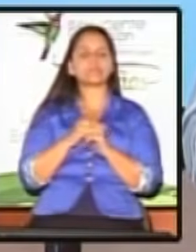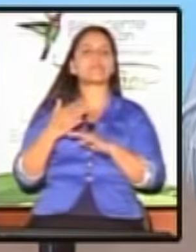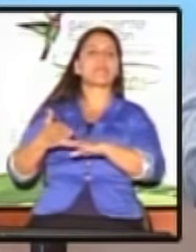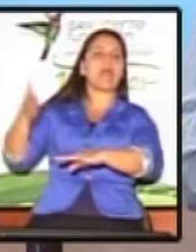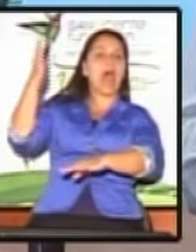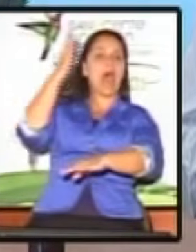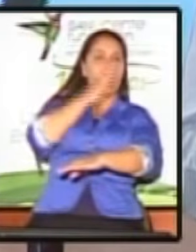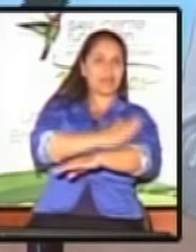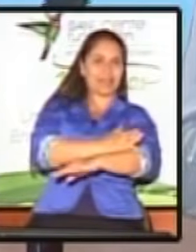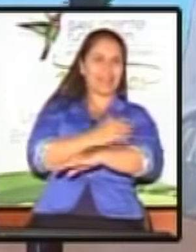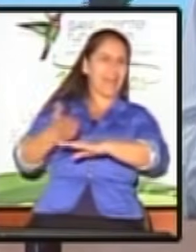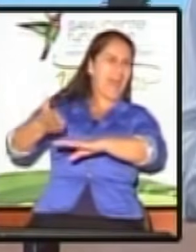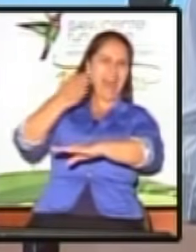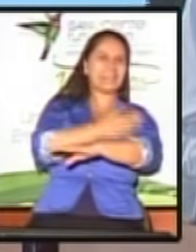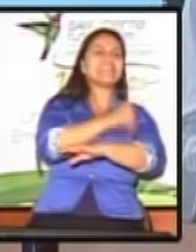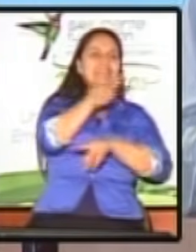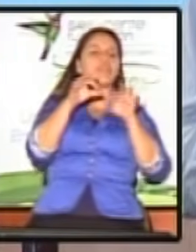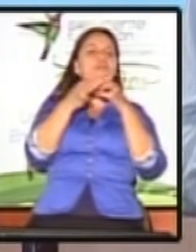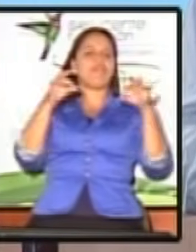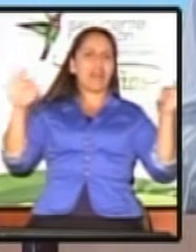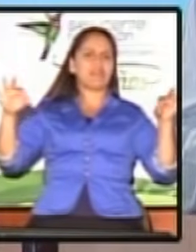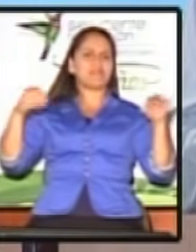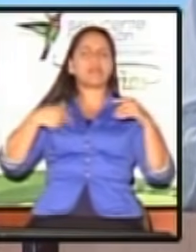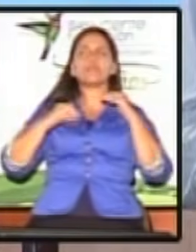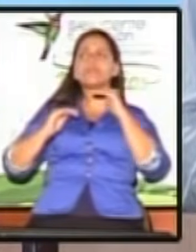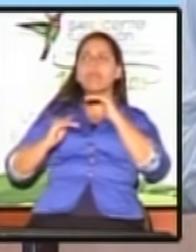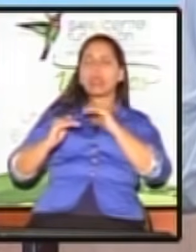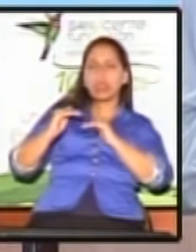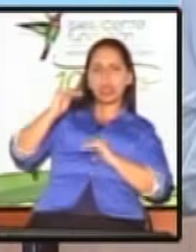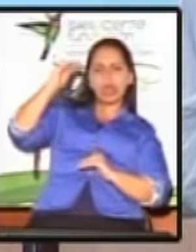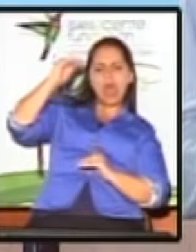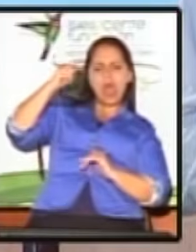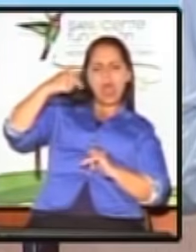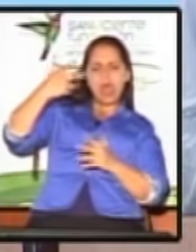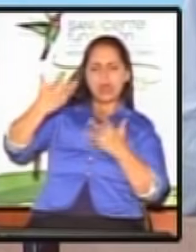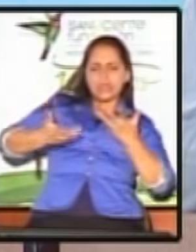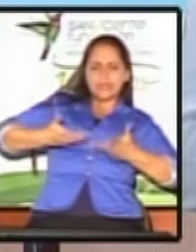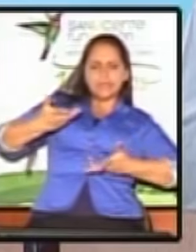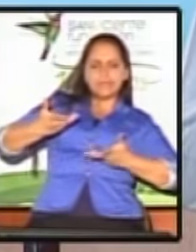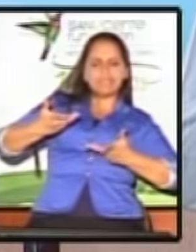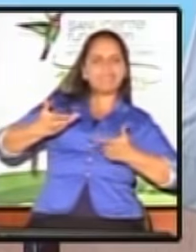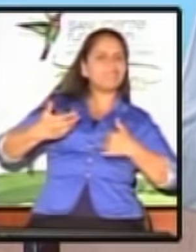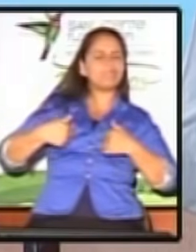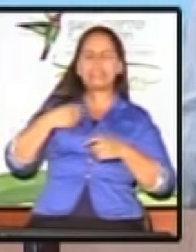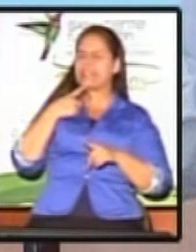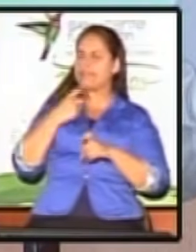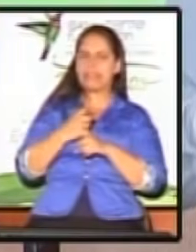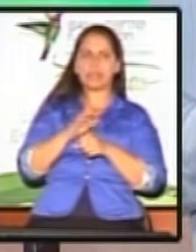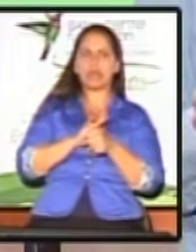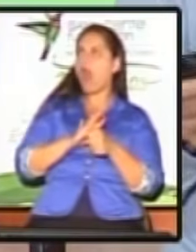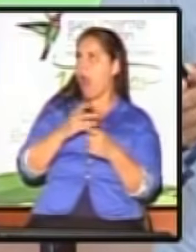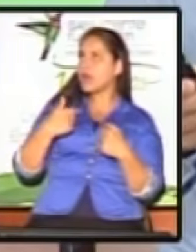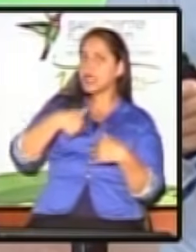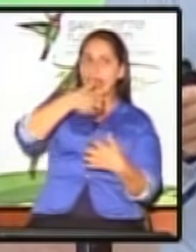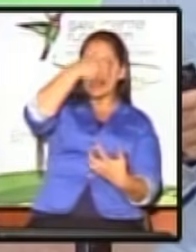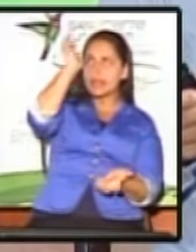que me coma el tigre, cuando alguien está en desventaja o en situación límite o menos afortunada, y entonces a mí